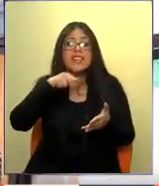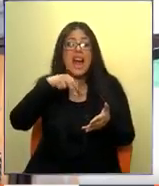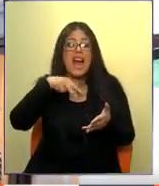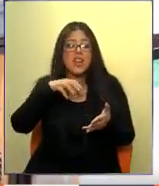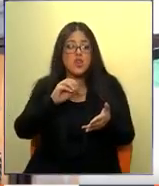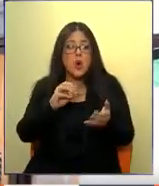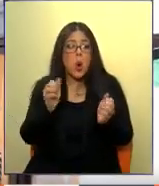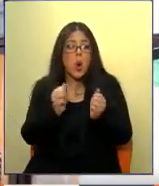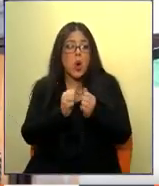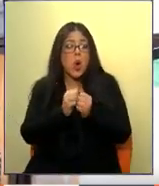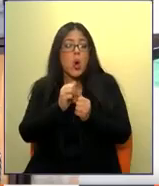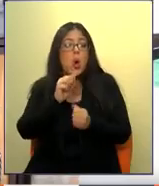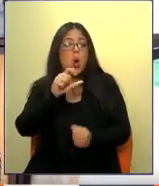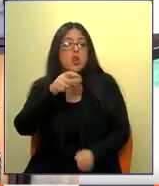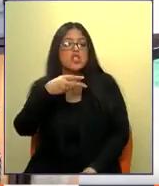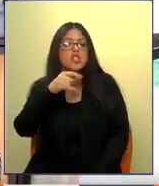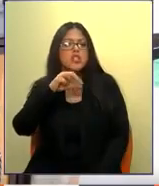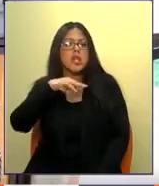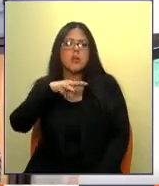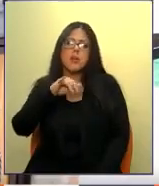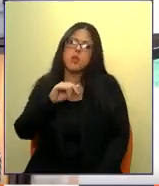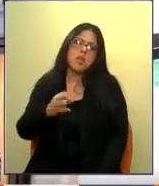bueno.